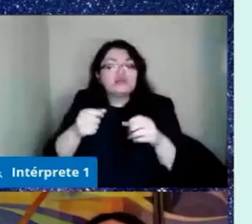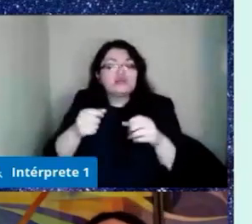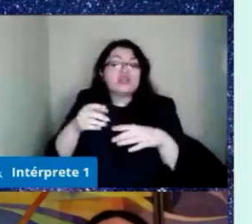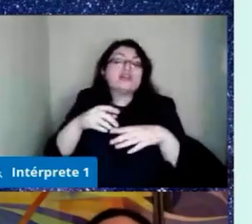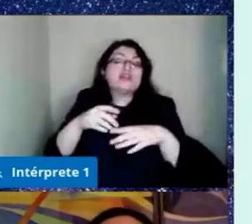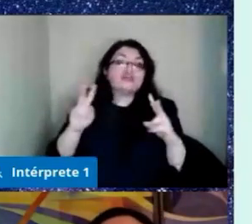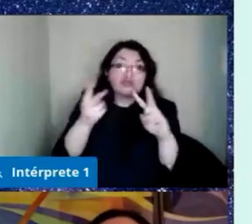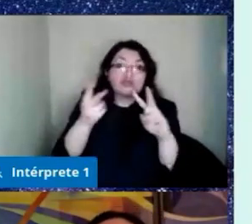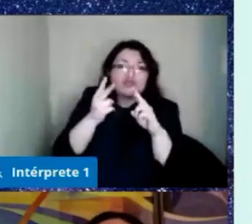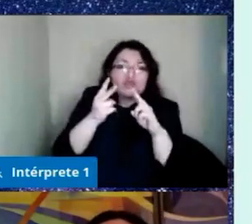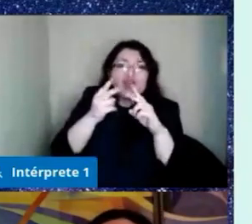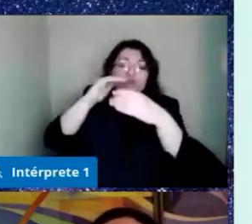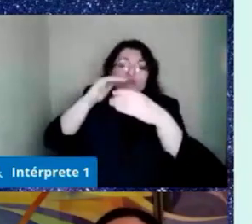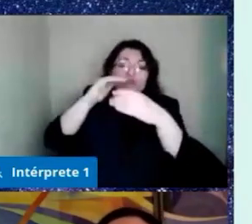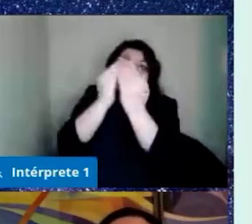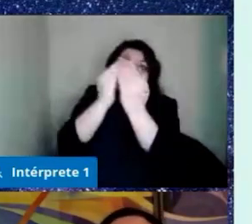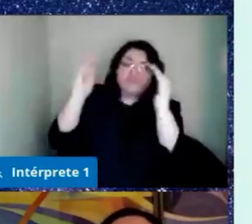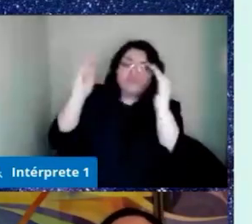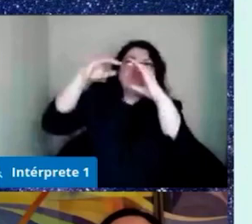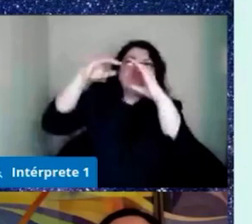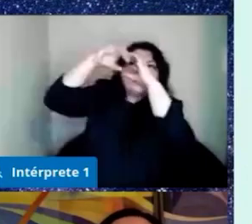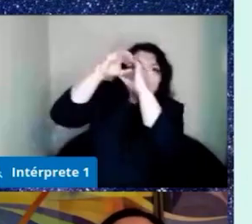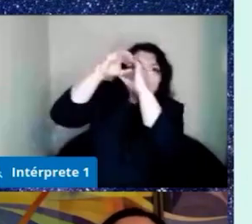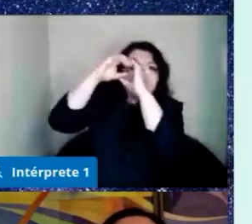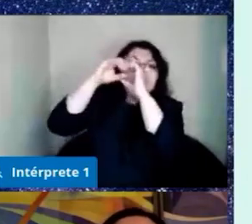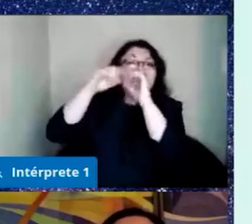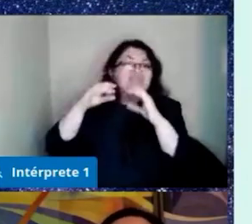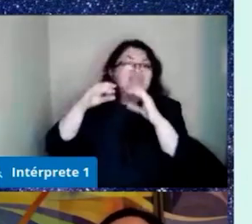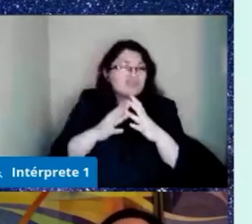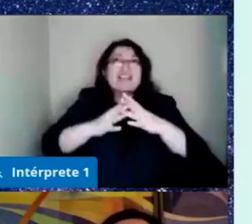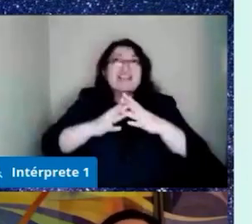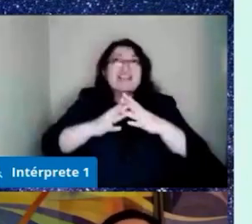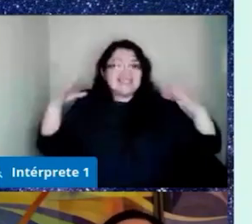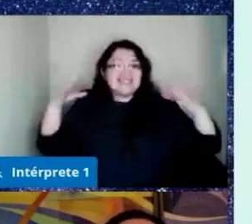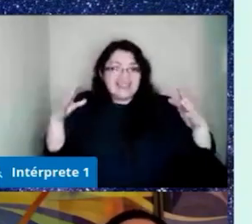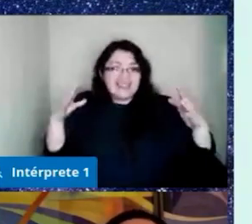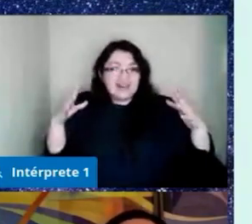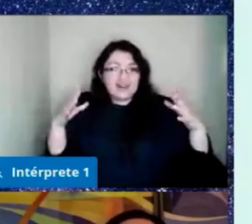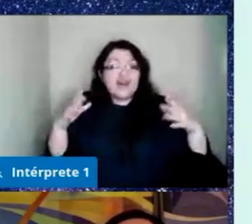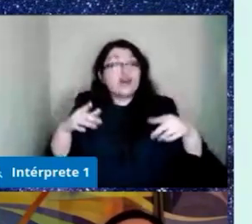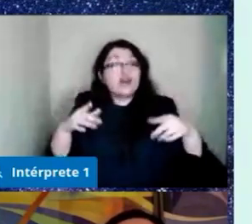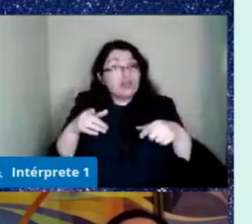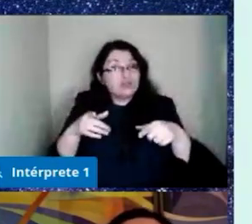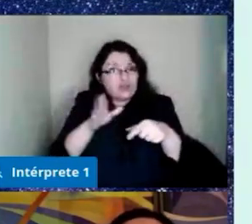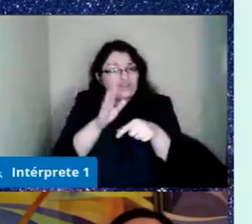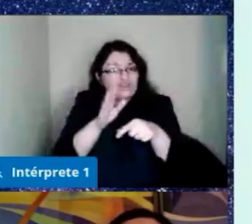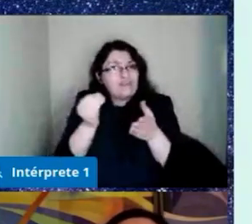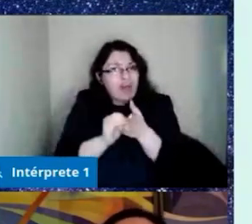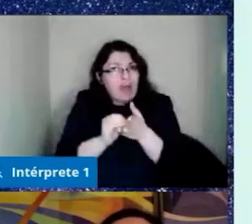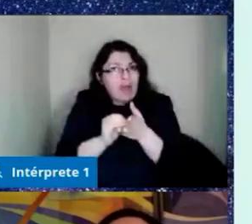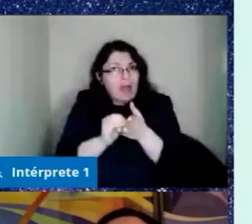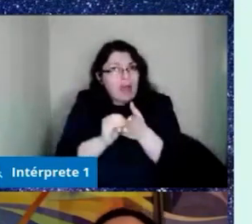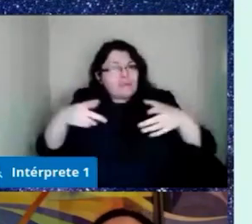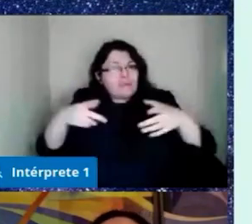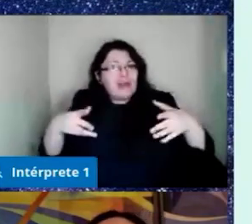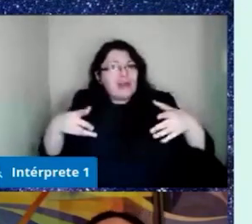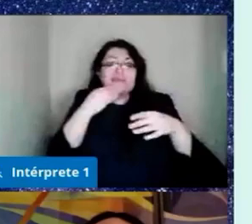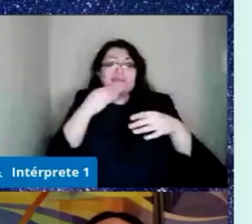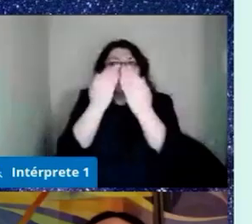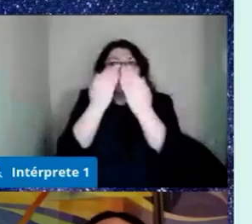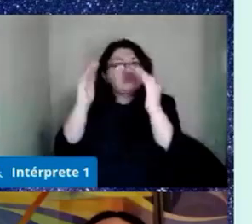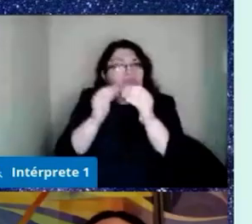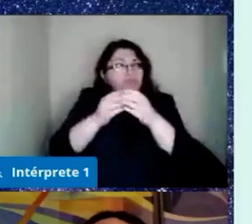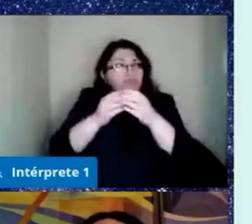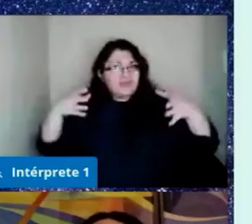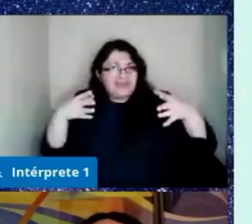telescopios gigantescos que siguen creciendo en este minuto, siguen habiendo proyectos de telescopios cada vez más grandes. Y eso